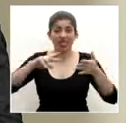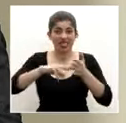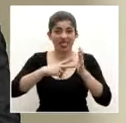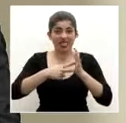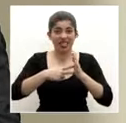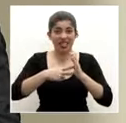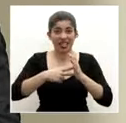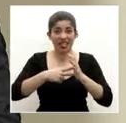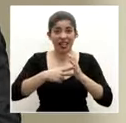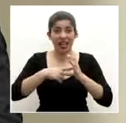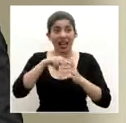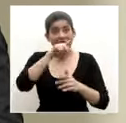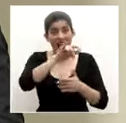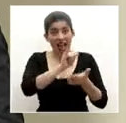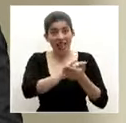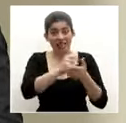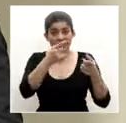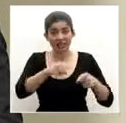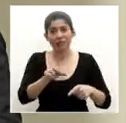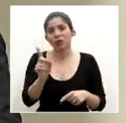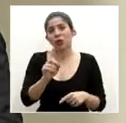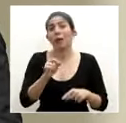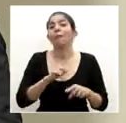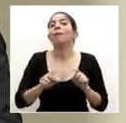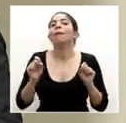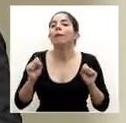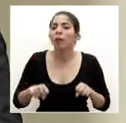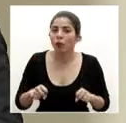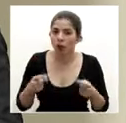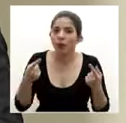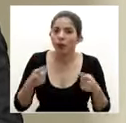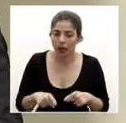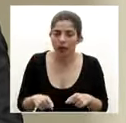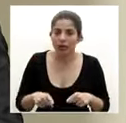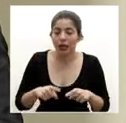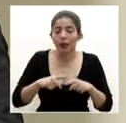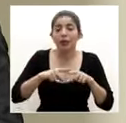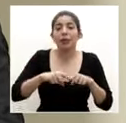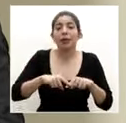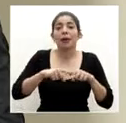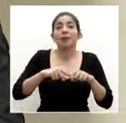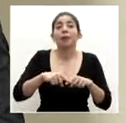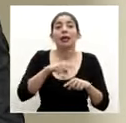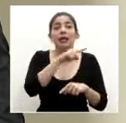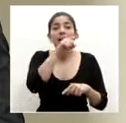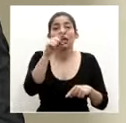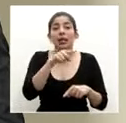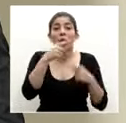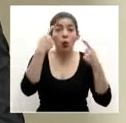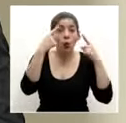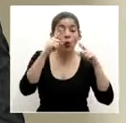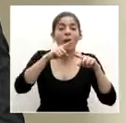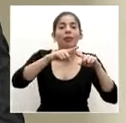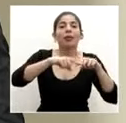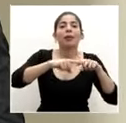diciendo que eso va a ser así, pero puede ser así, puede ser así. Eso va a depender mucho de qué tanto margen nos dé